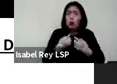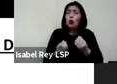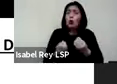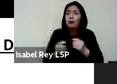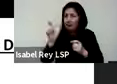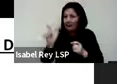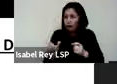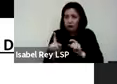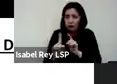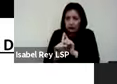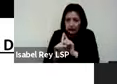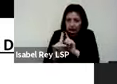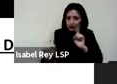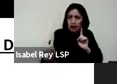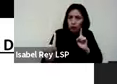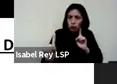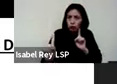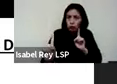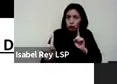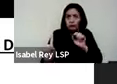la gente o no?